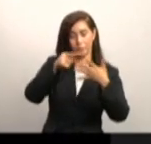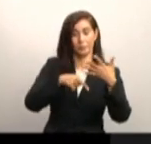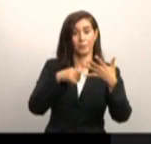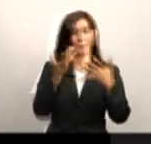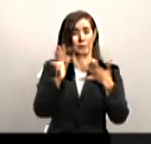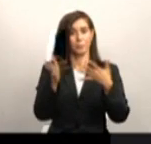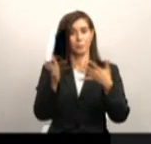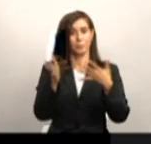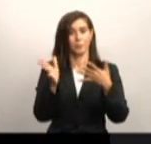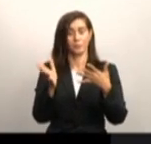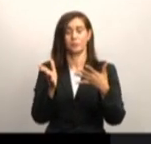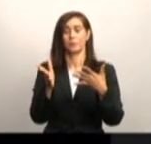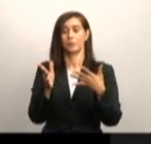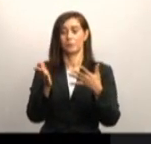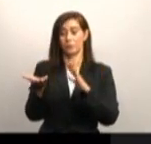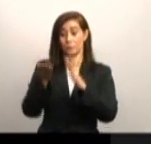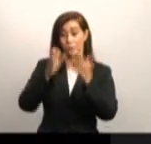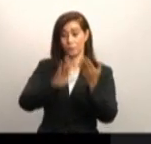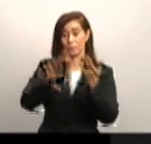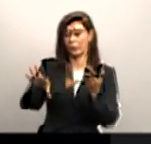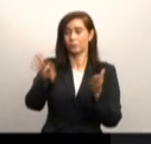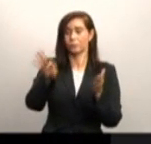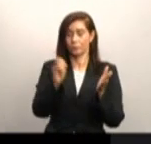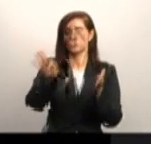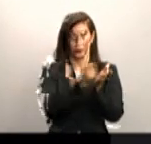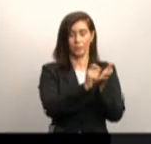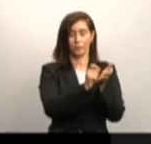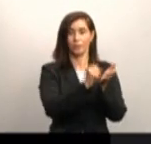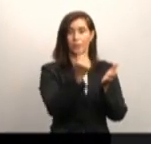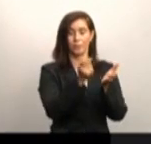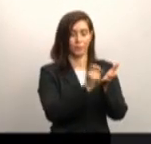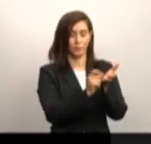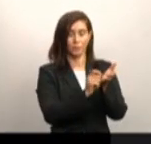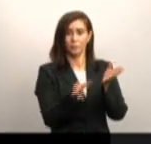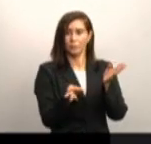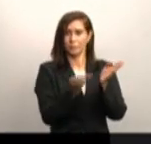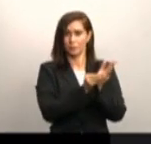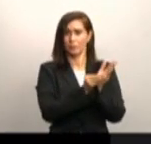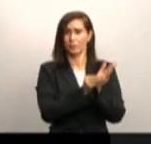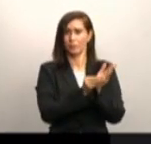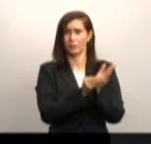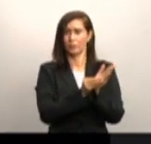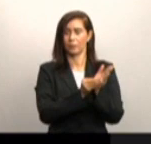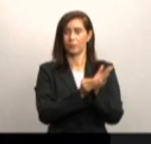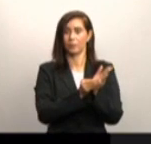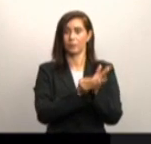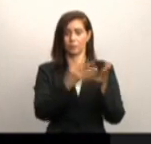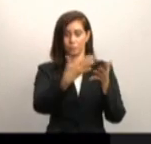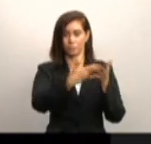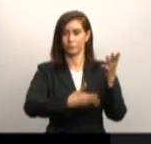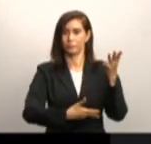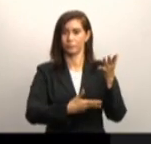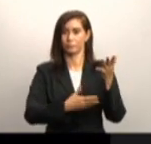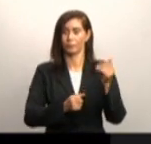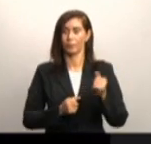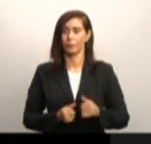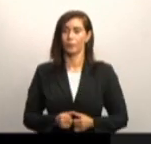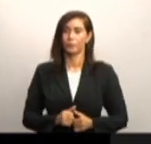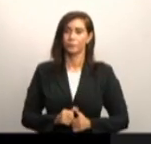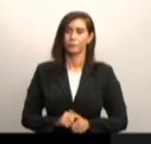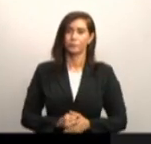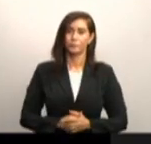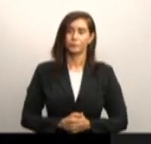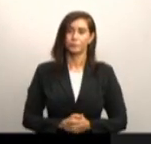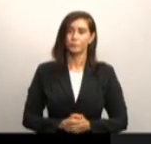enfermedad, pero si tuvo síntomas o si tuvo contacto con alguien que sí era positivo, también se toman en cuenta. ¿Podríamos